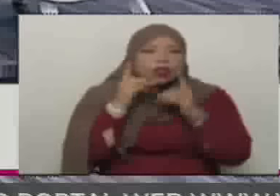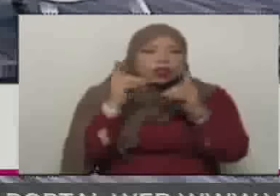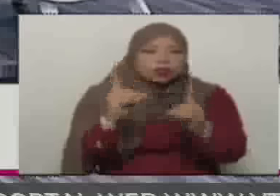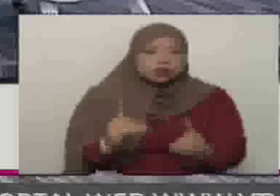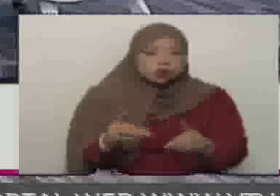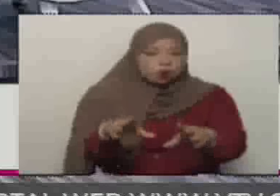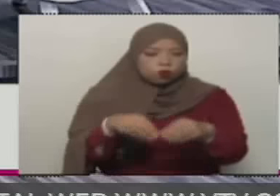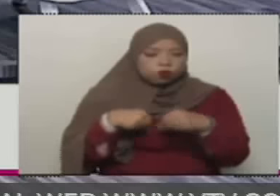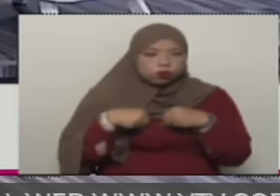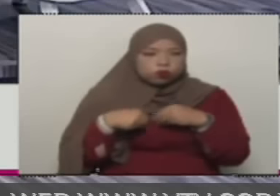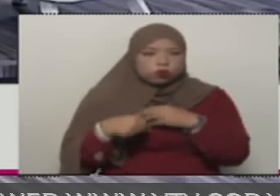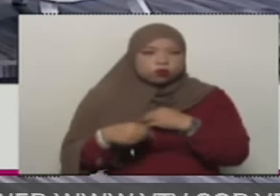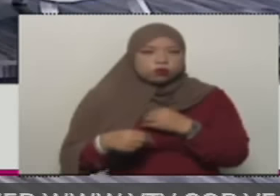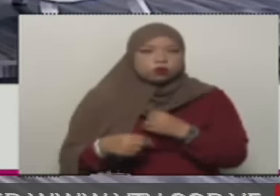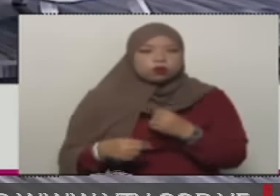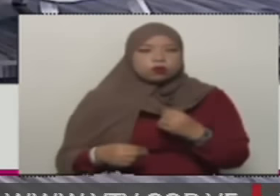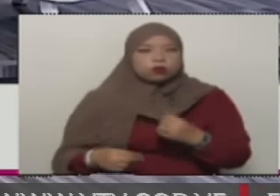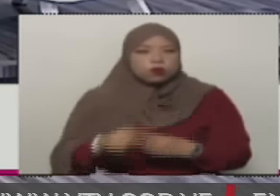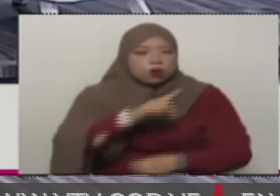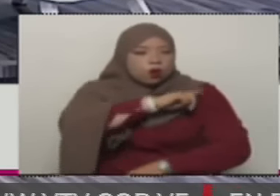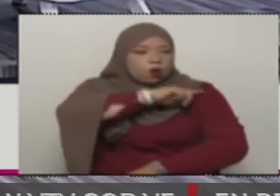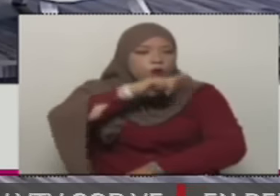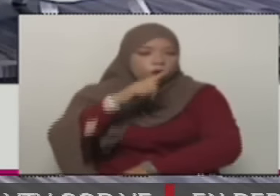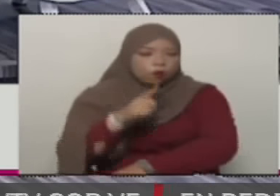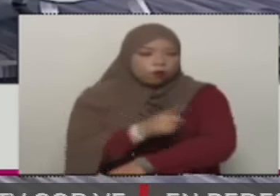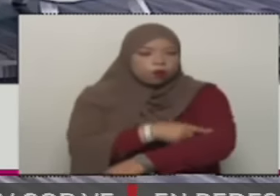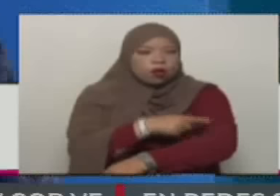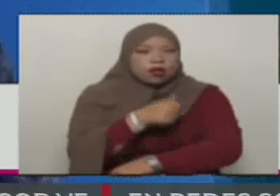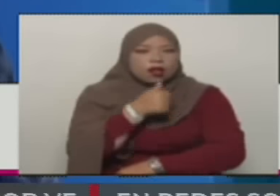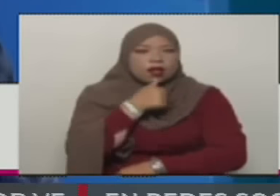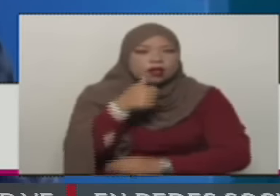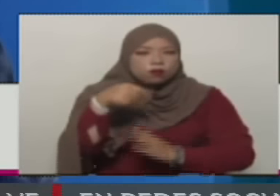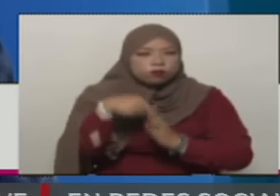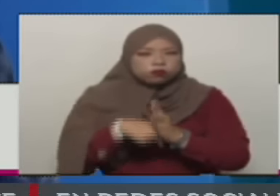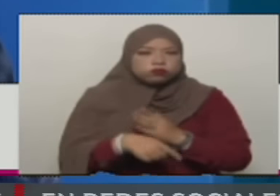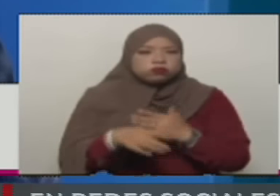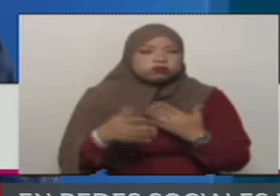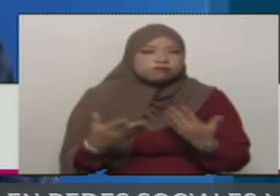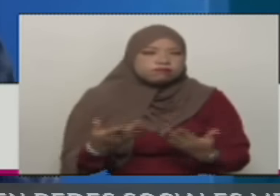Las toma el poder profundo, la garganta profunda.